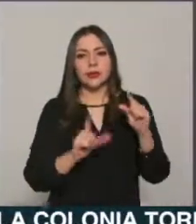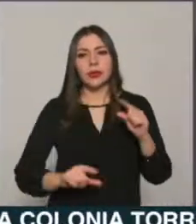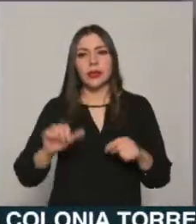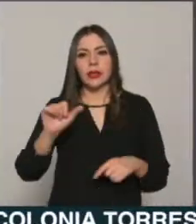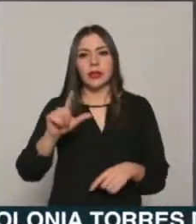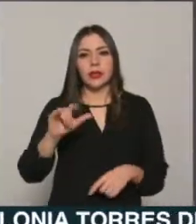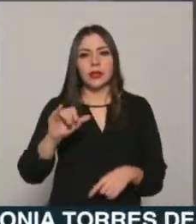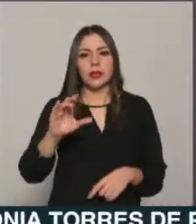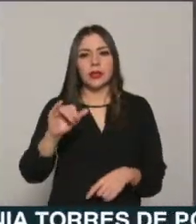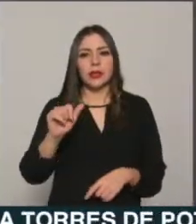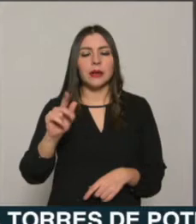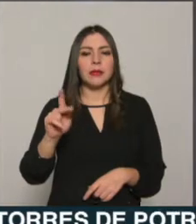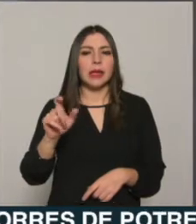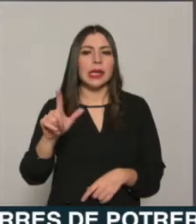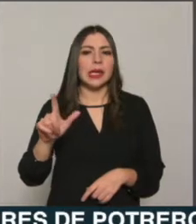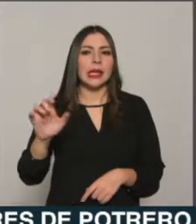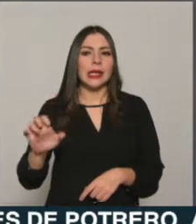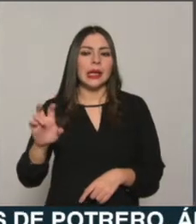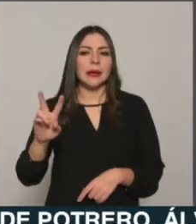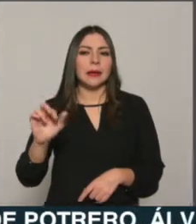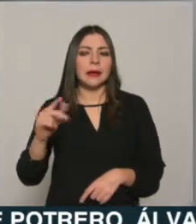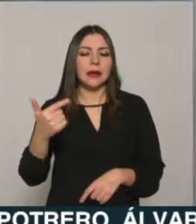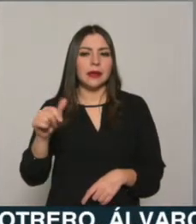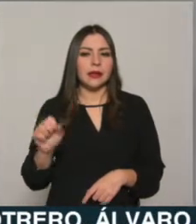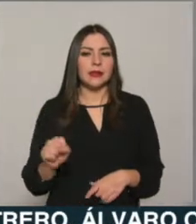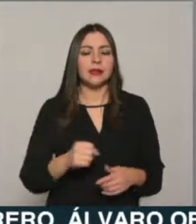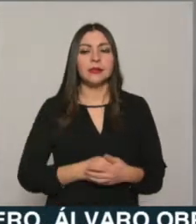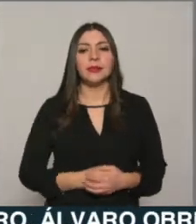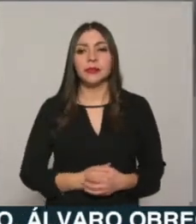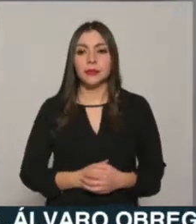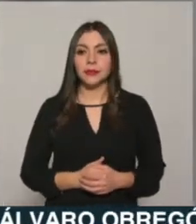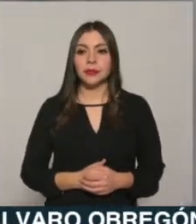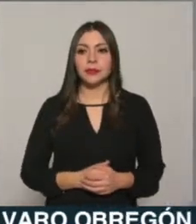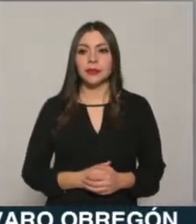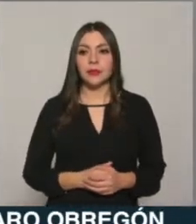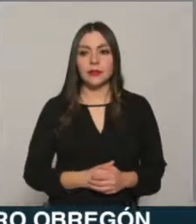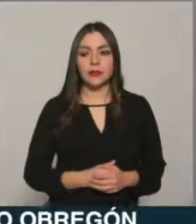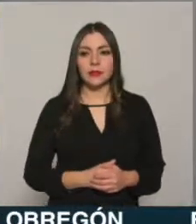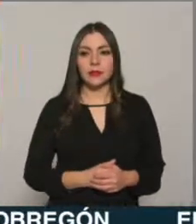Alicia La Pelé Vargas. Vianey Zárate, 21 Noticias.